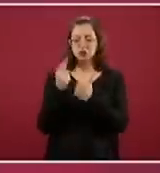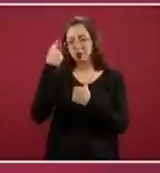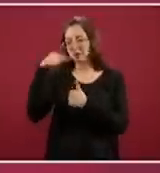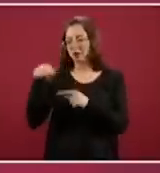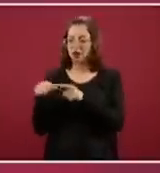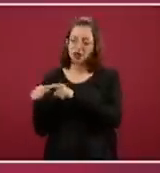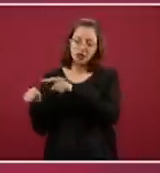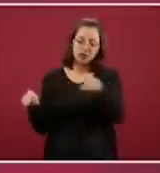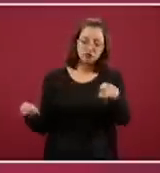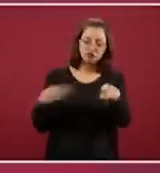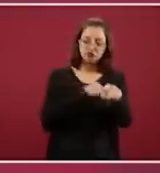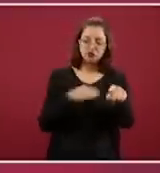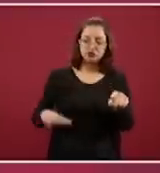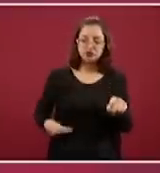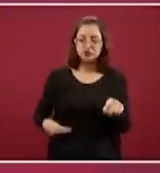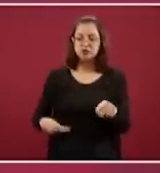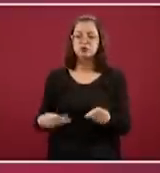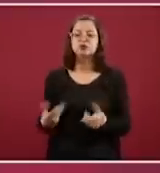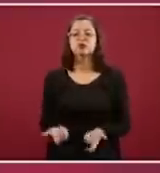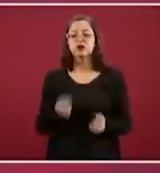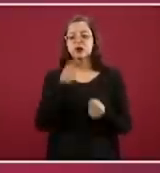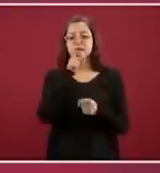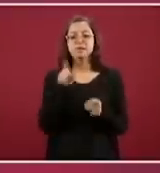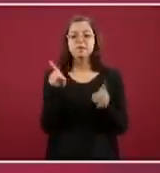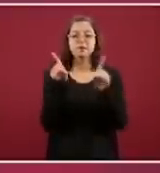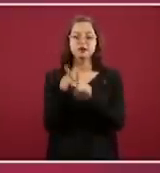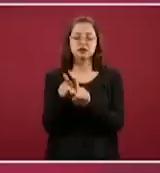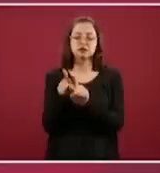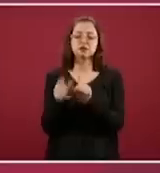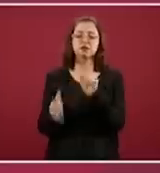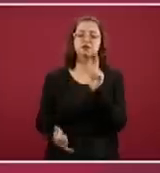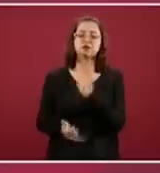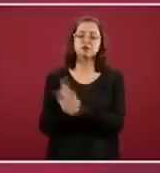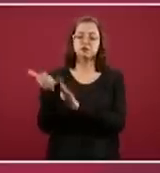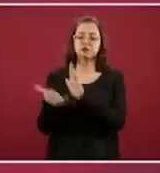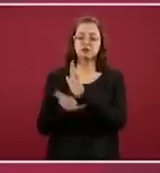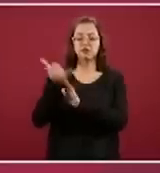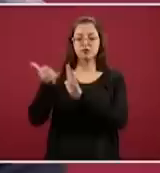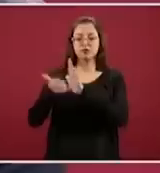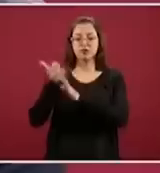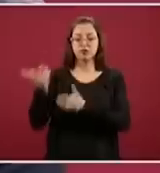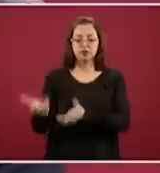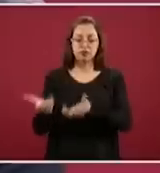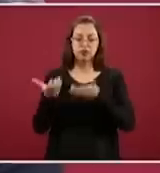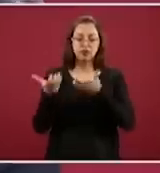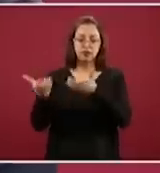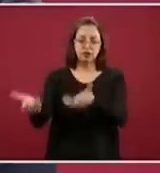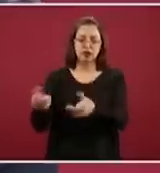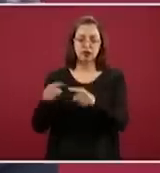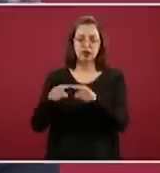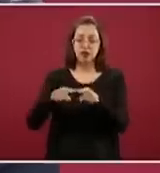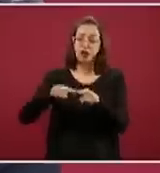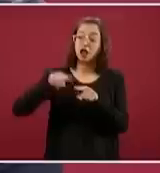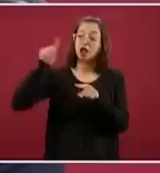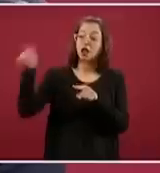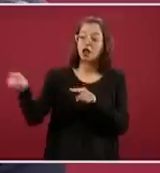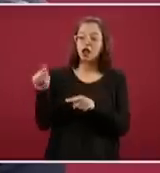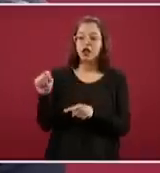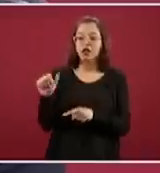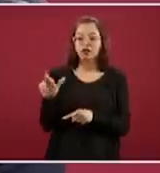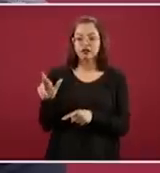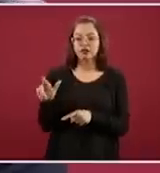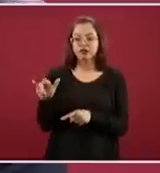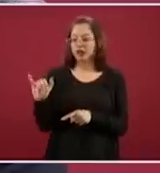municipal, y también para financiar el camino a Tarjea,